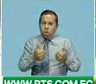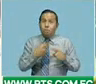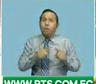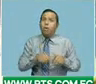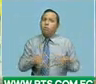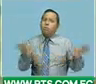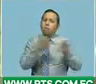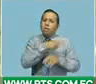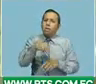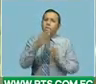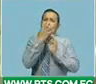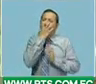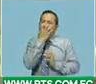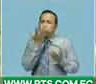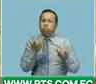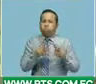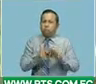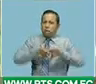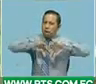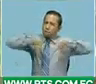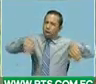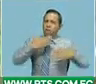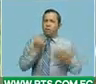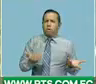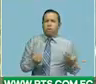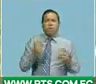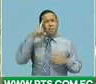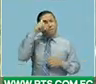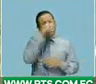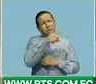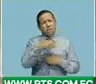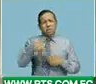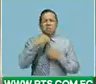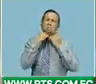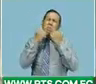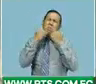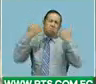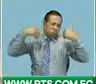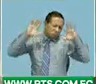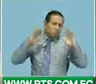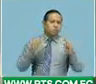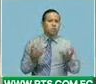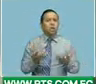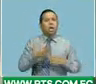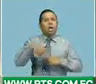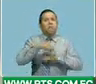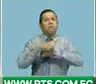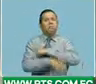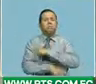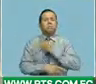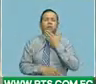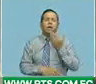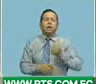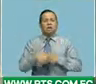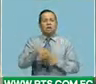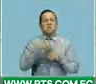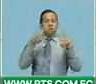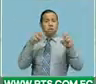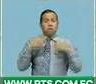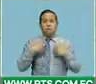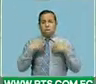las mascarillas, distanciamiento social, aunque eso sea tan difícil de cumplir. Para quienes a base de indisciplina al parecer le perdieron miedo al